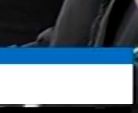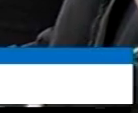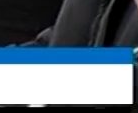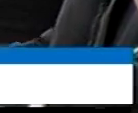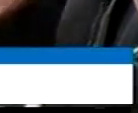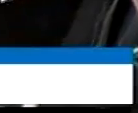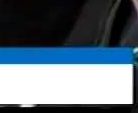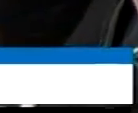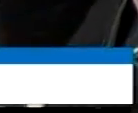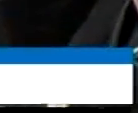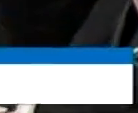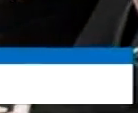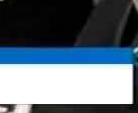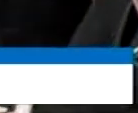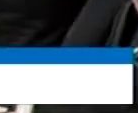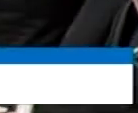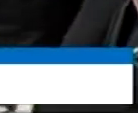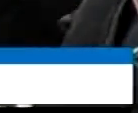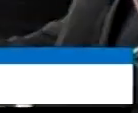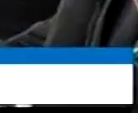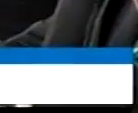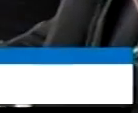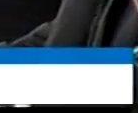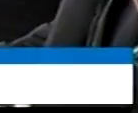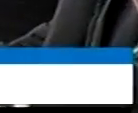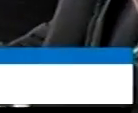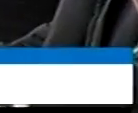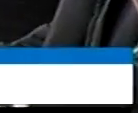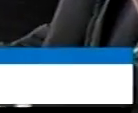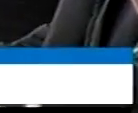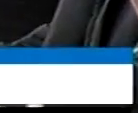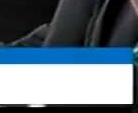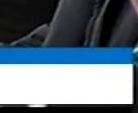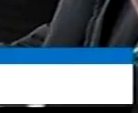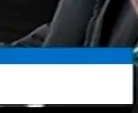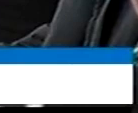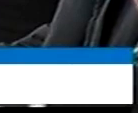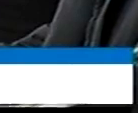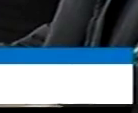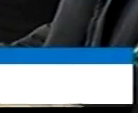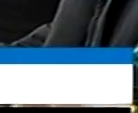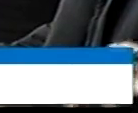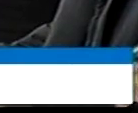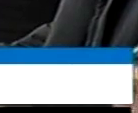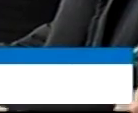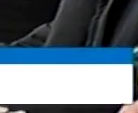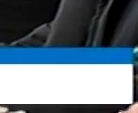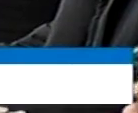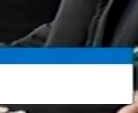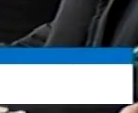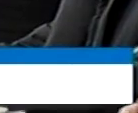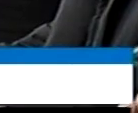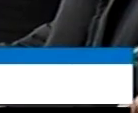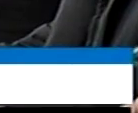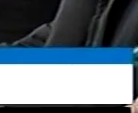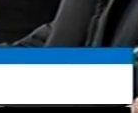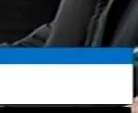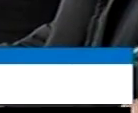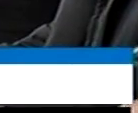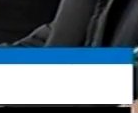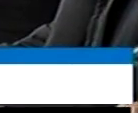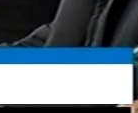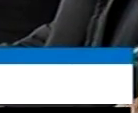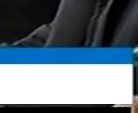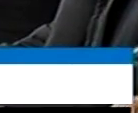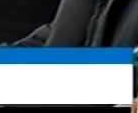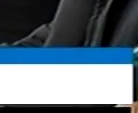municipalidades, en la cual no son entregadas hasta el momento. Han habido municipalidades con implementadas con artículos